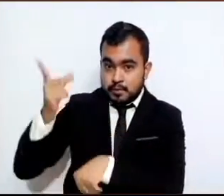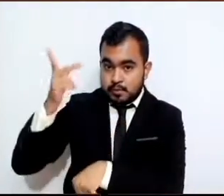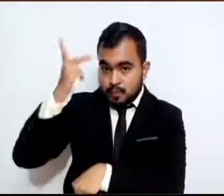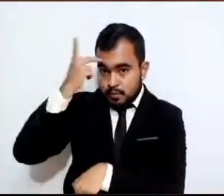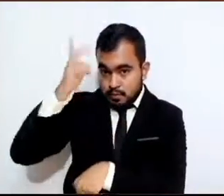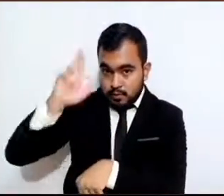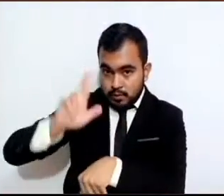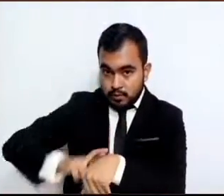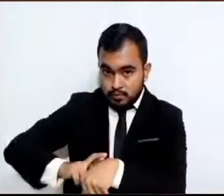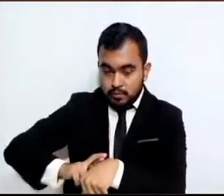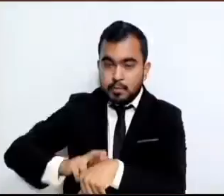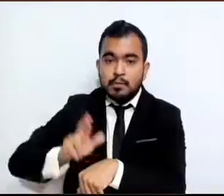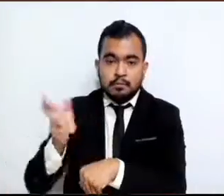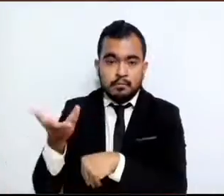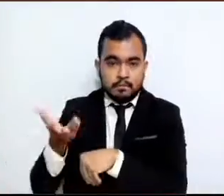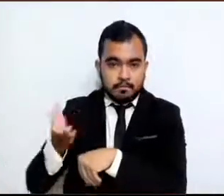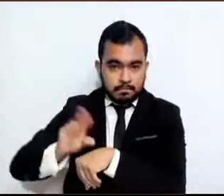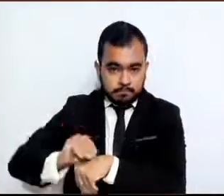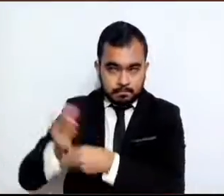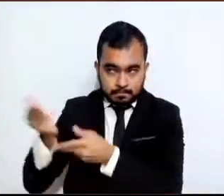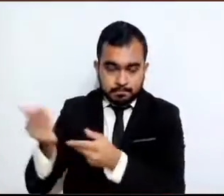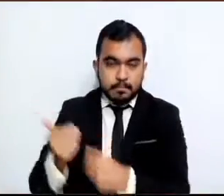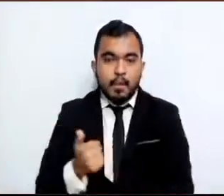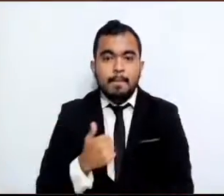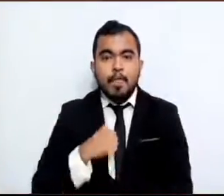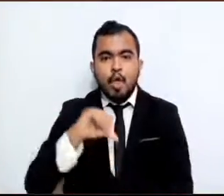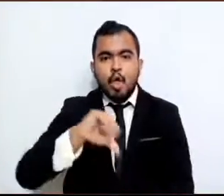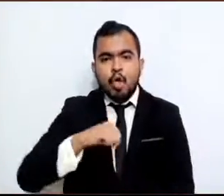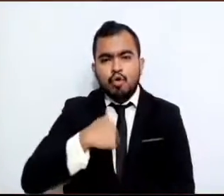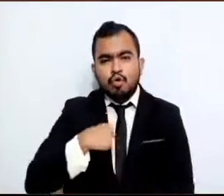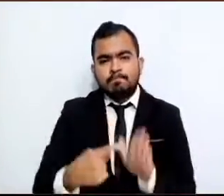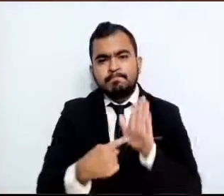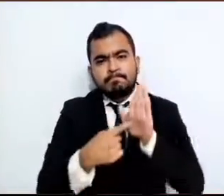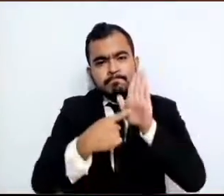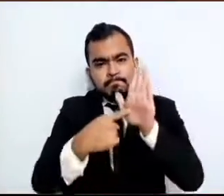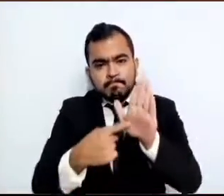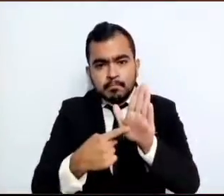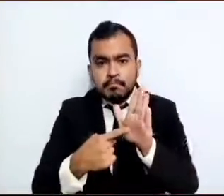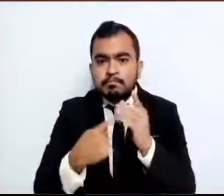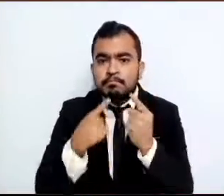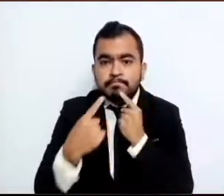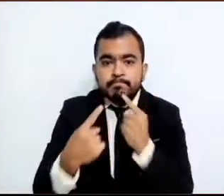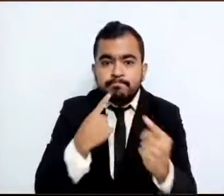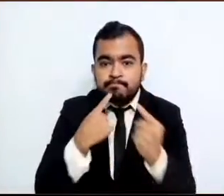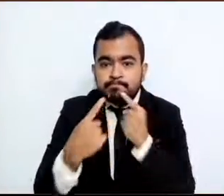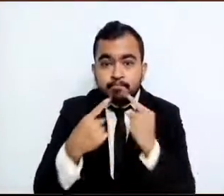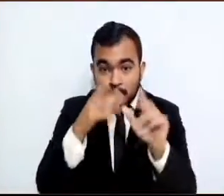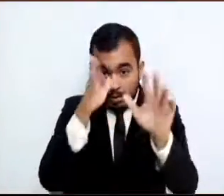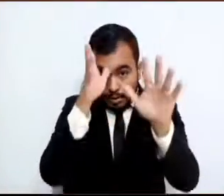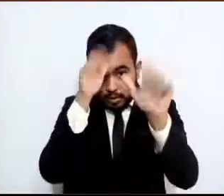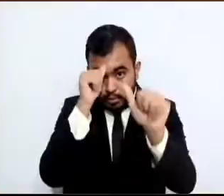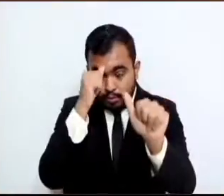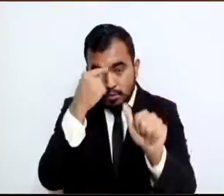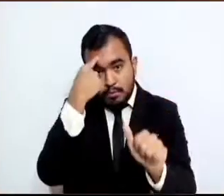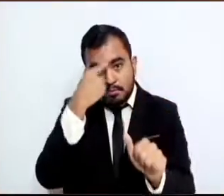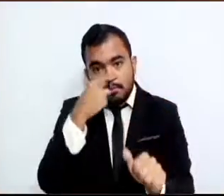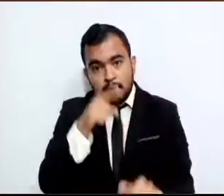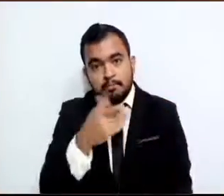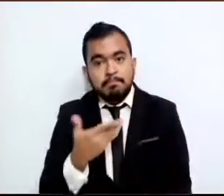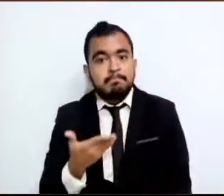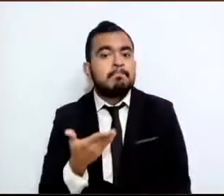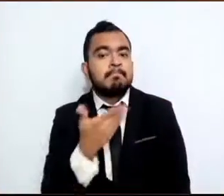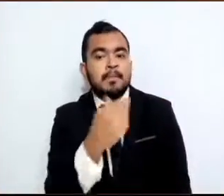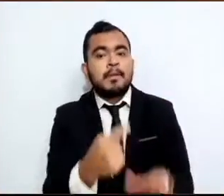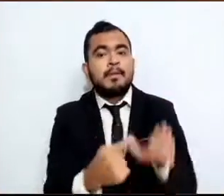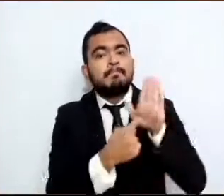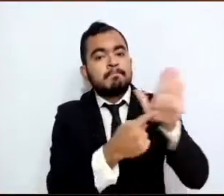Hoy quiero presentar un punto de acuerdo para mandar un exhorto para que